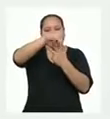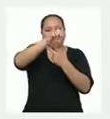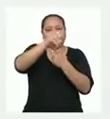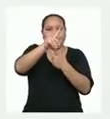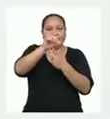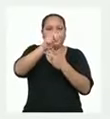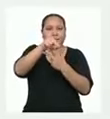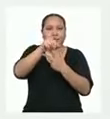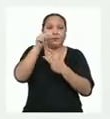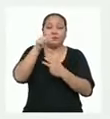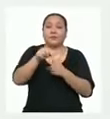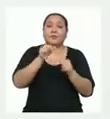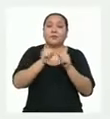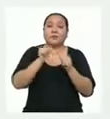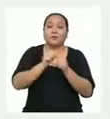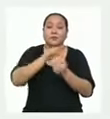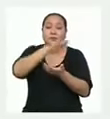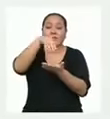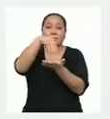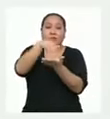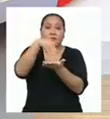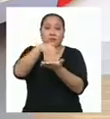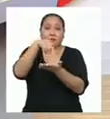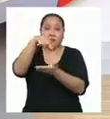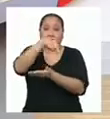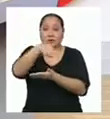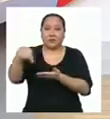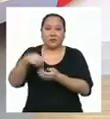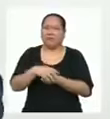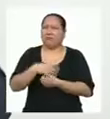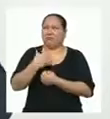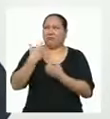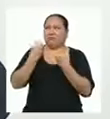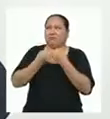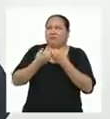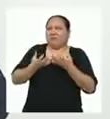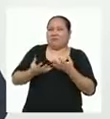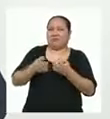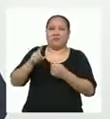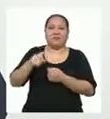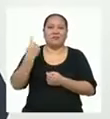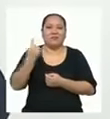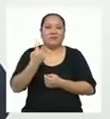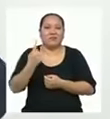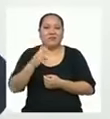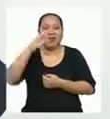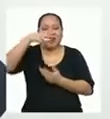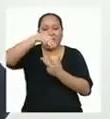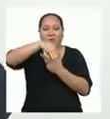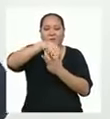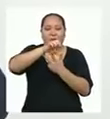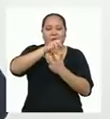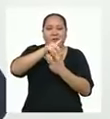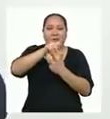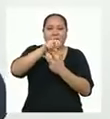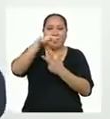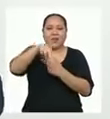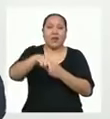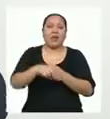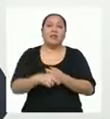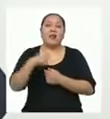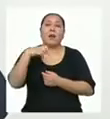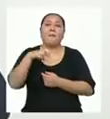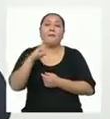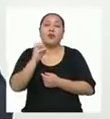que es el valor numérico que ocupa el valor central de la muestra. Me perdí. Simplemente la mediana es el promedio de los dos